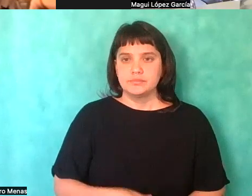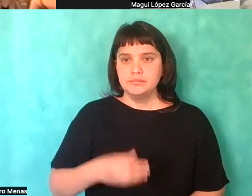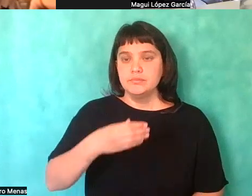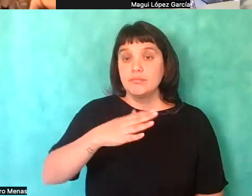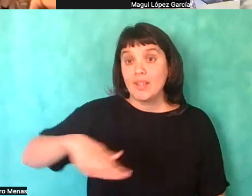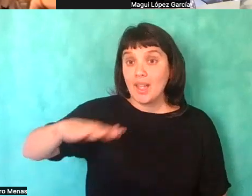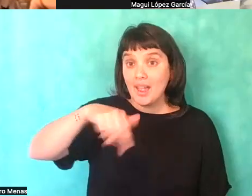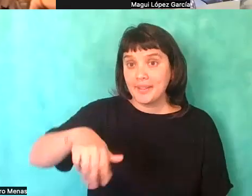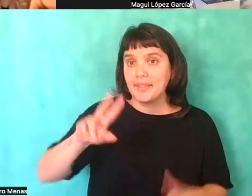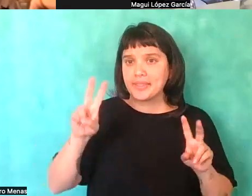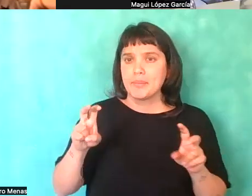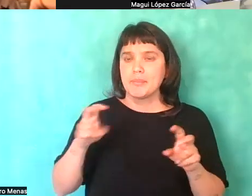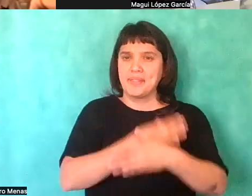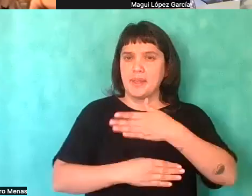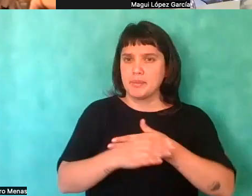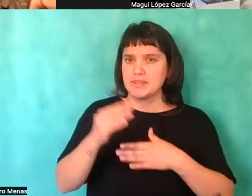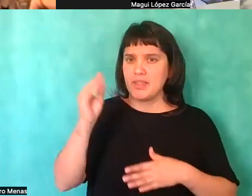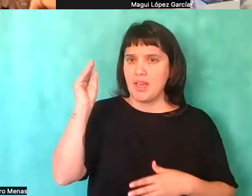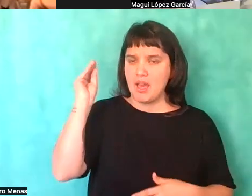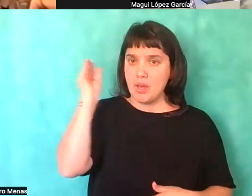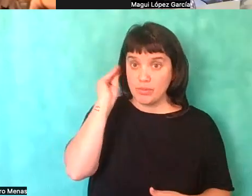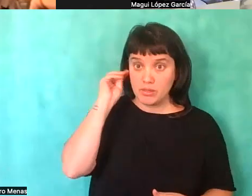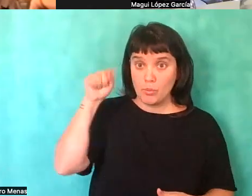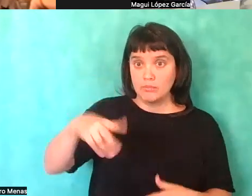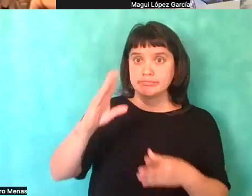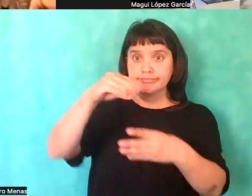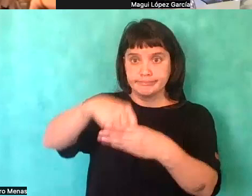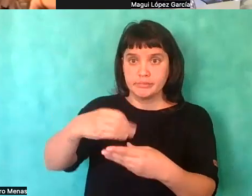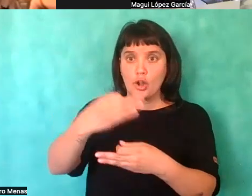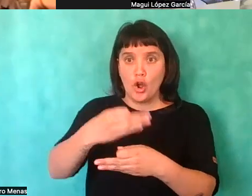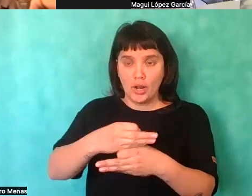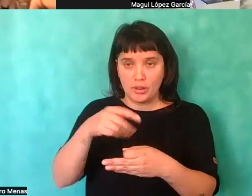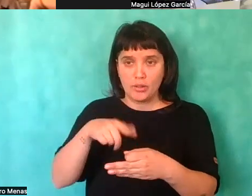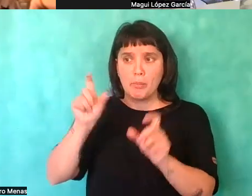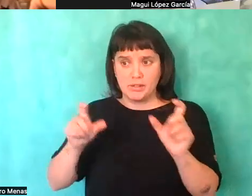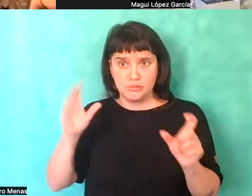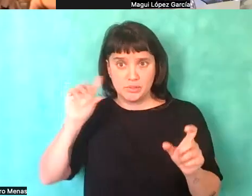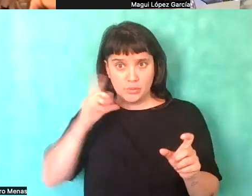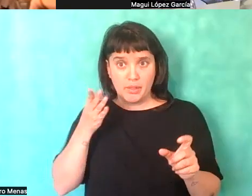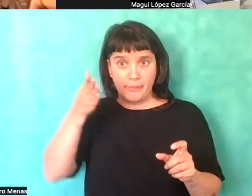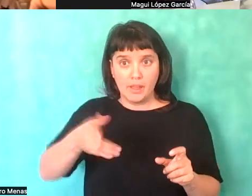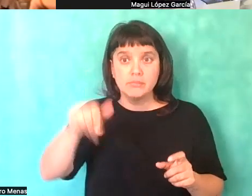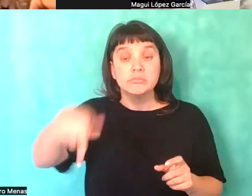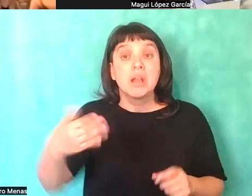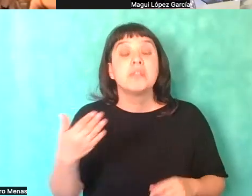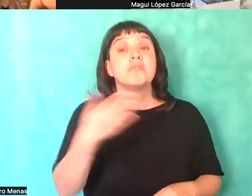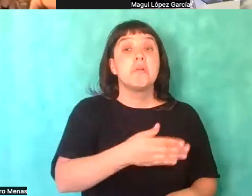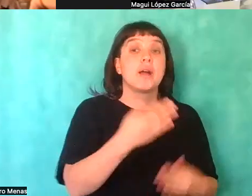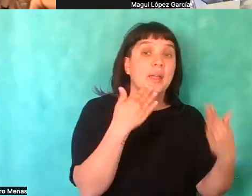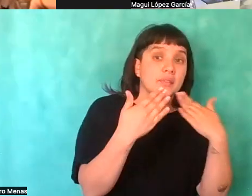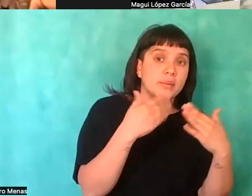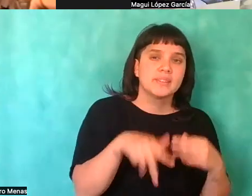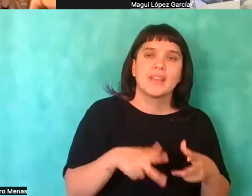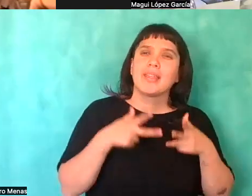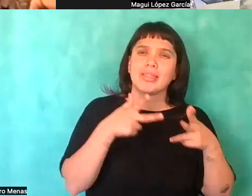discapacidad auditiva y qué sé yo, que tiene un colegio donde existen personas sordas, fue una entrevista y dijo